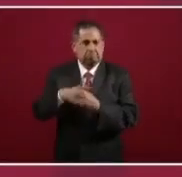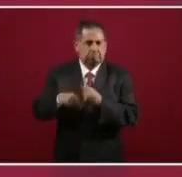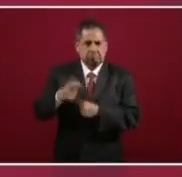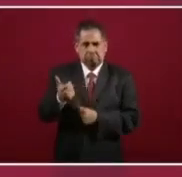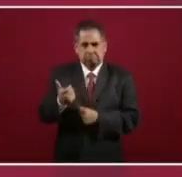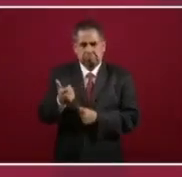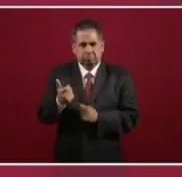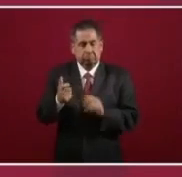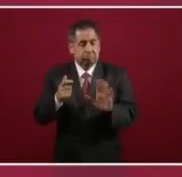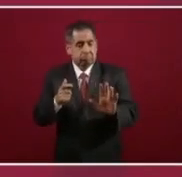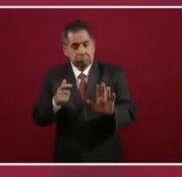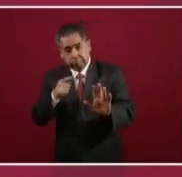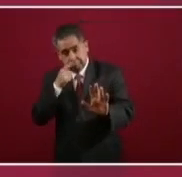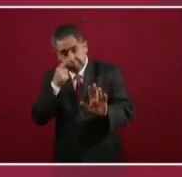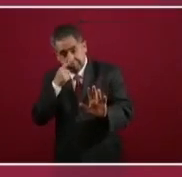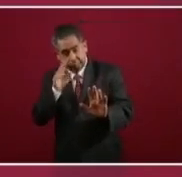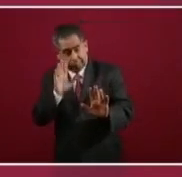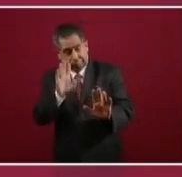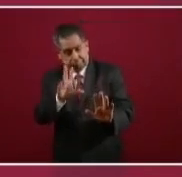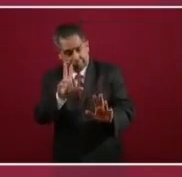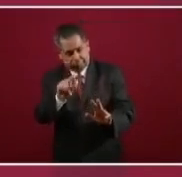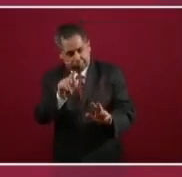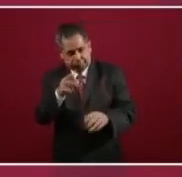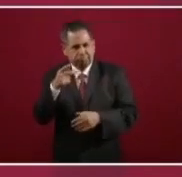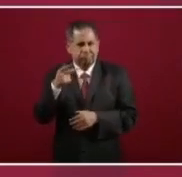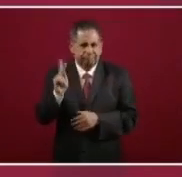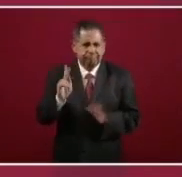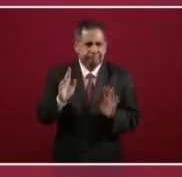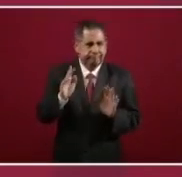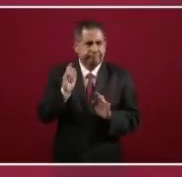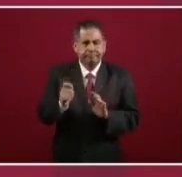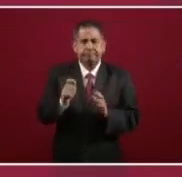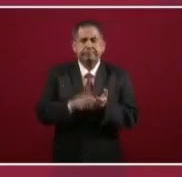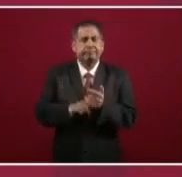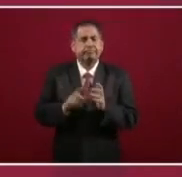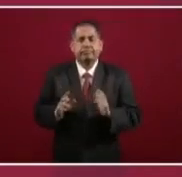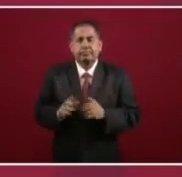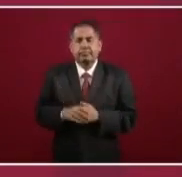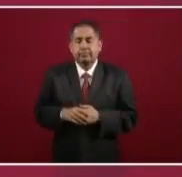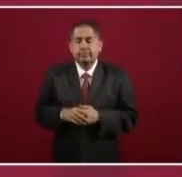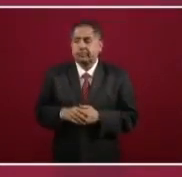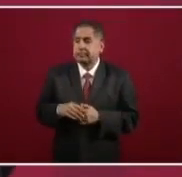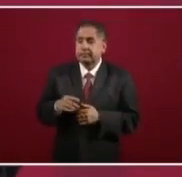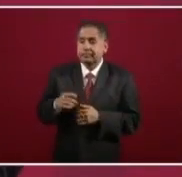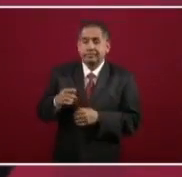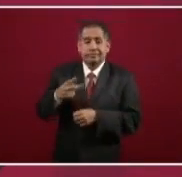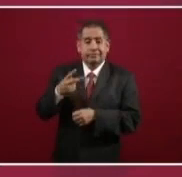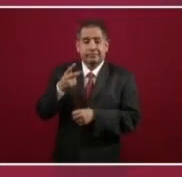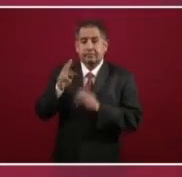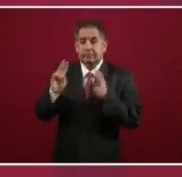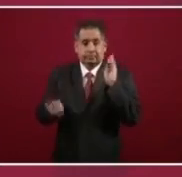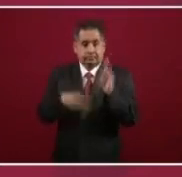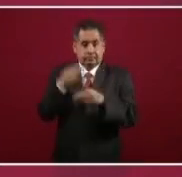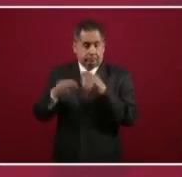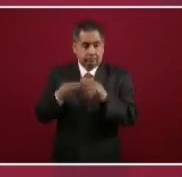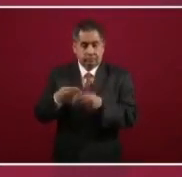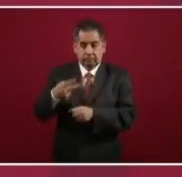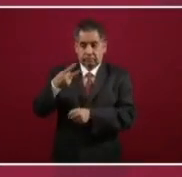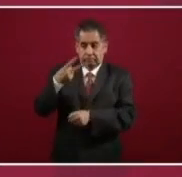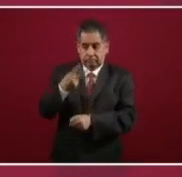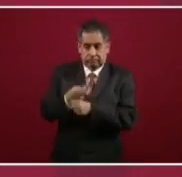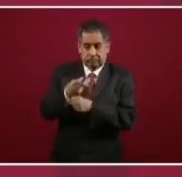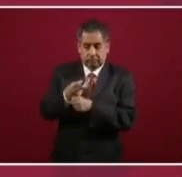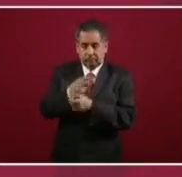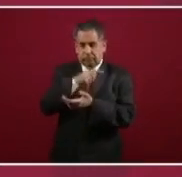no es para presumir pero es la segunda moneda en el mundo